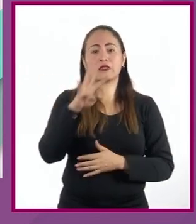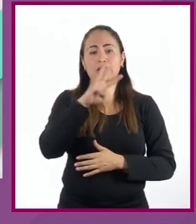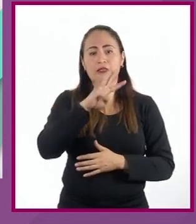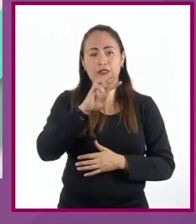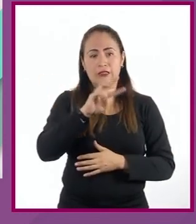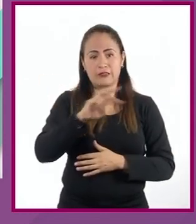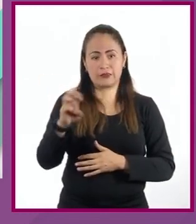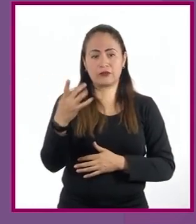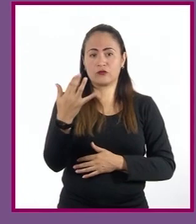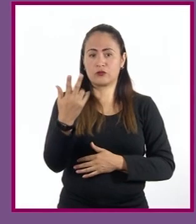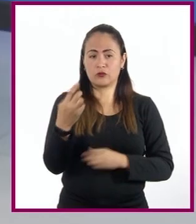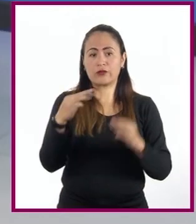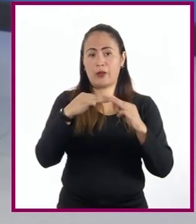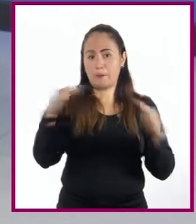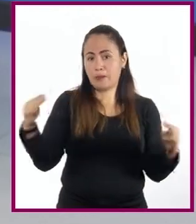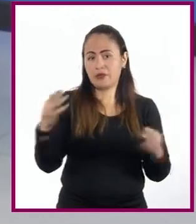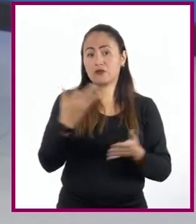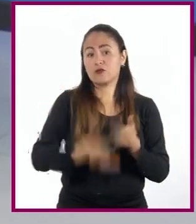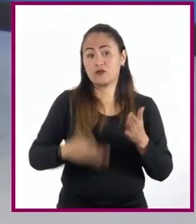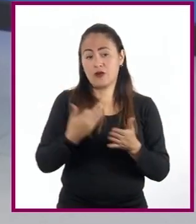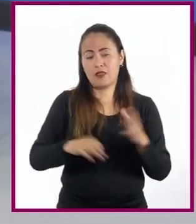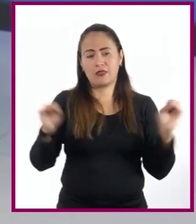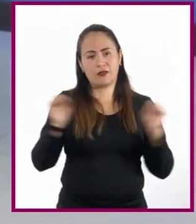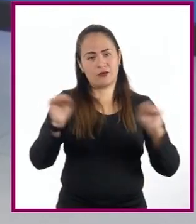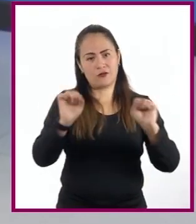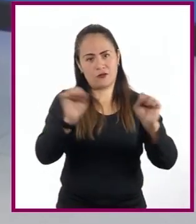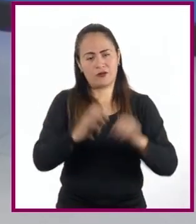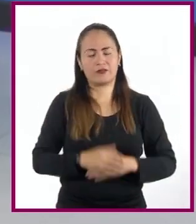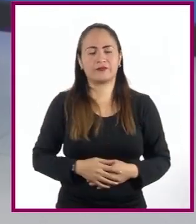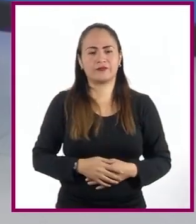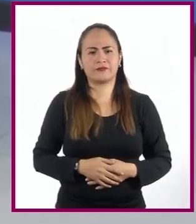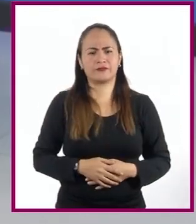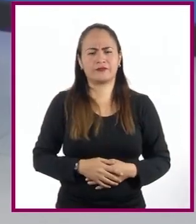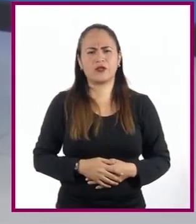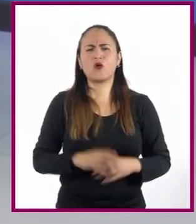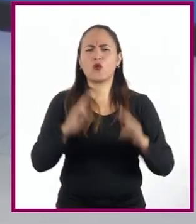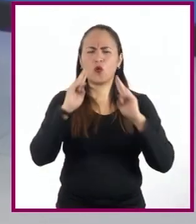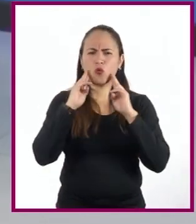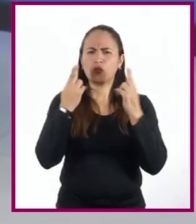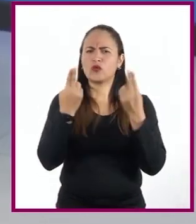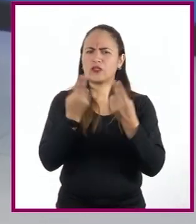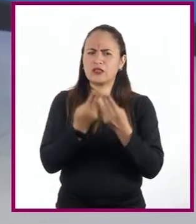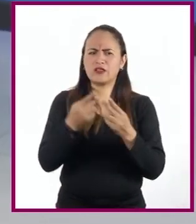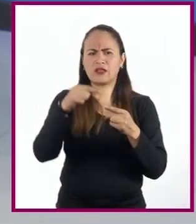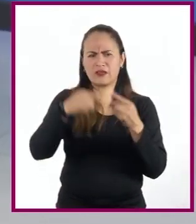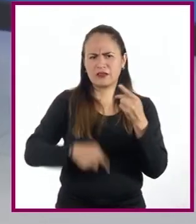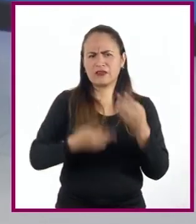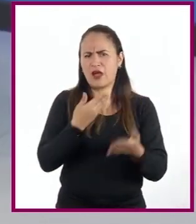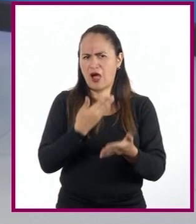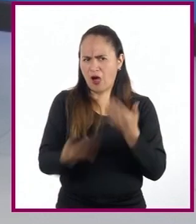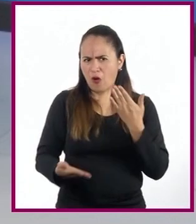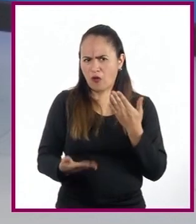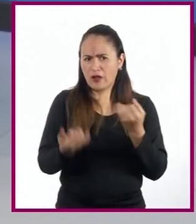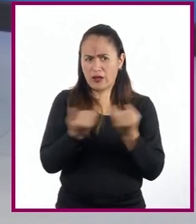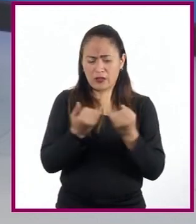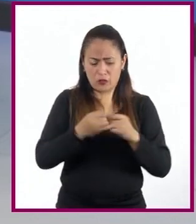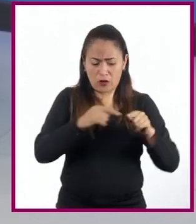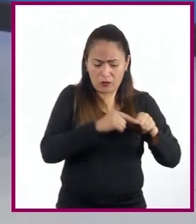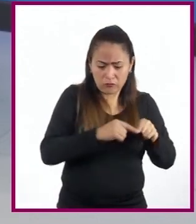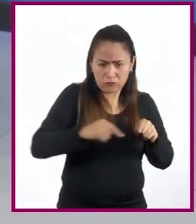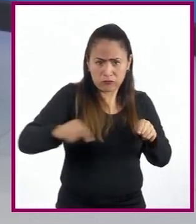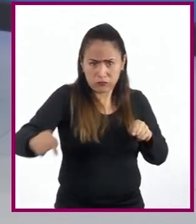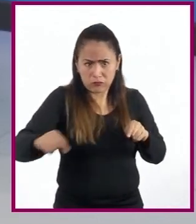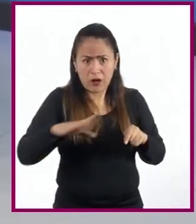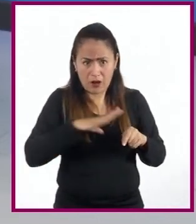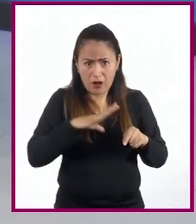11.350 metros. Maestra, ¿existen otras unidades que se utilicen actualmente para la longitud? Sí,